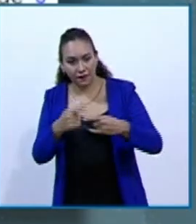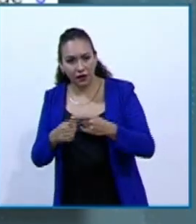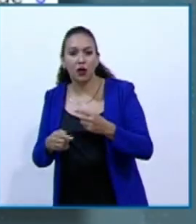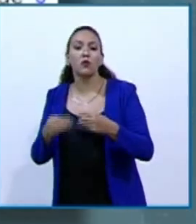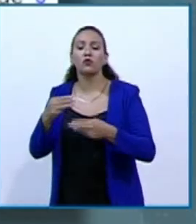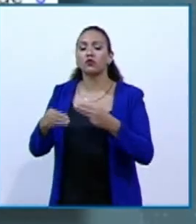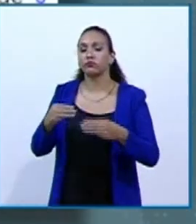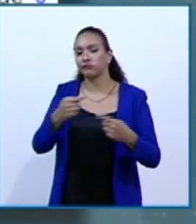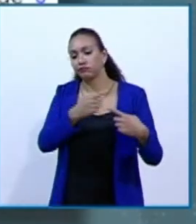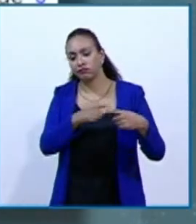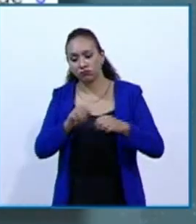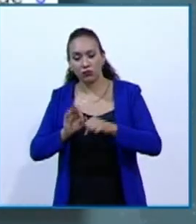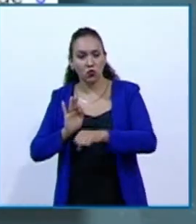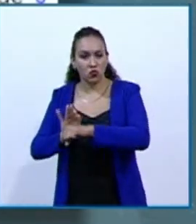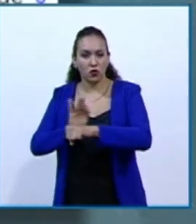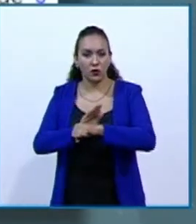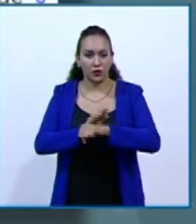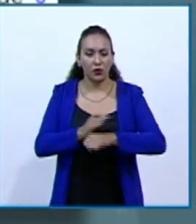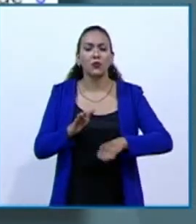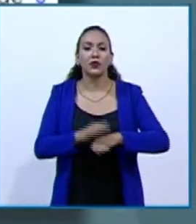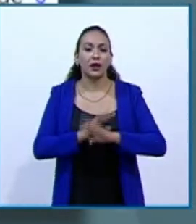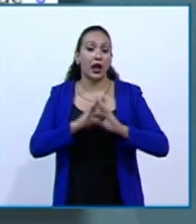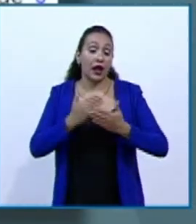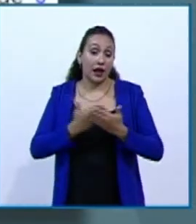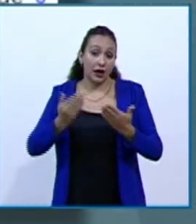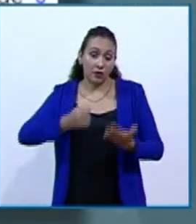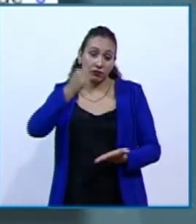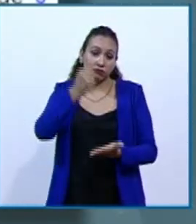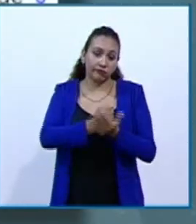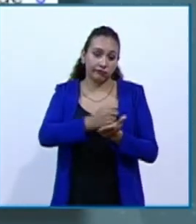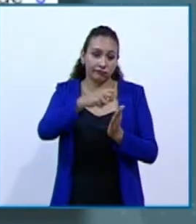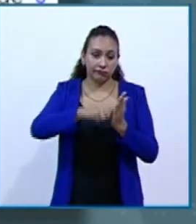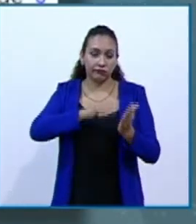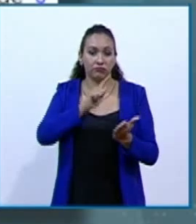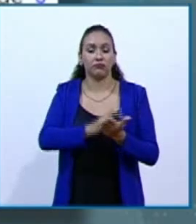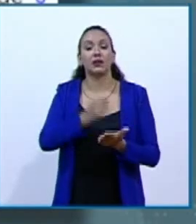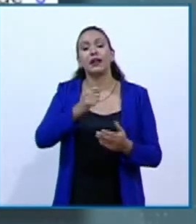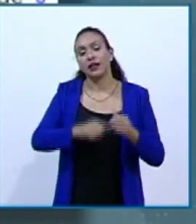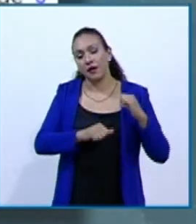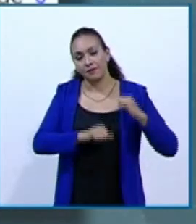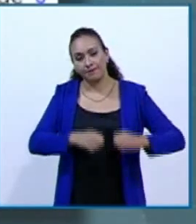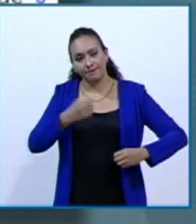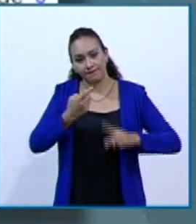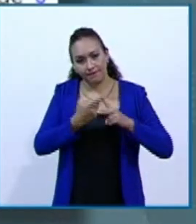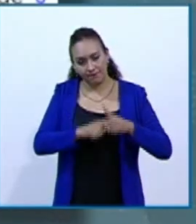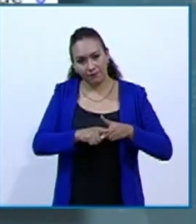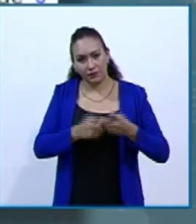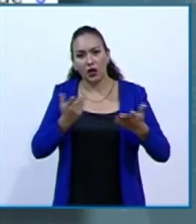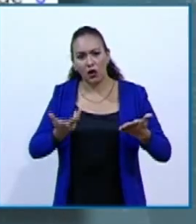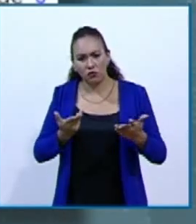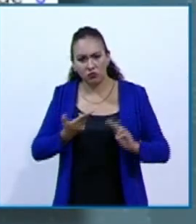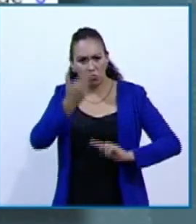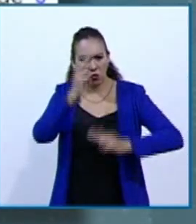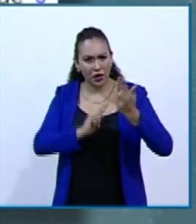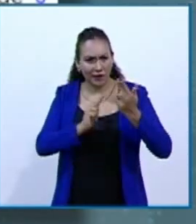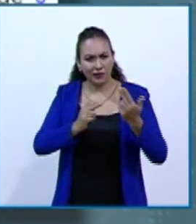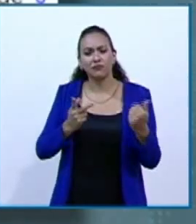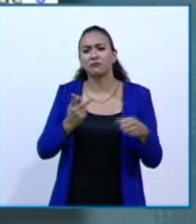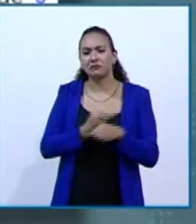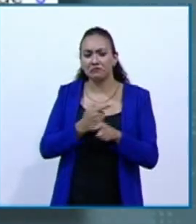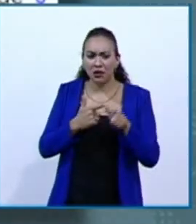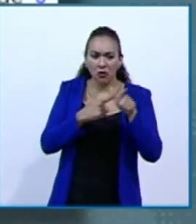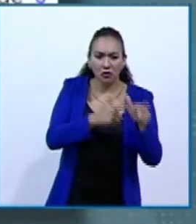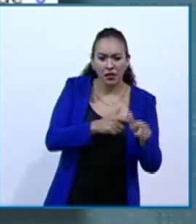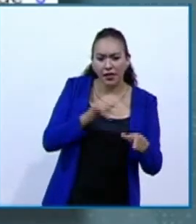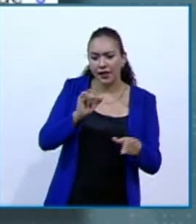colegiados de circuito, una vez que entró en vigor la llamada reforma judicial. Dicha organización manifestó que acepta el diálogo.